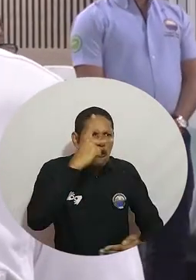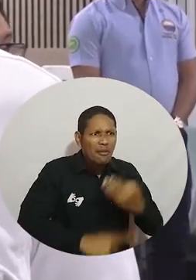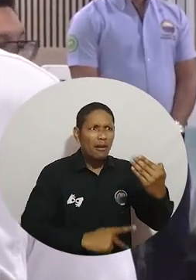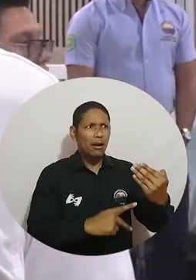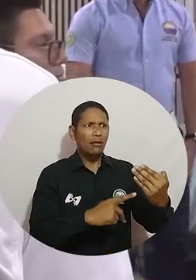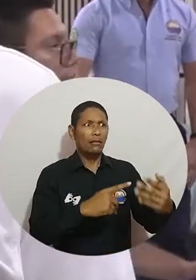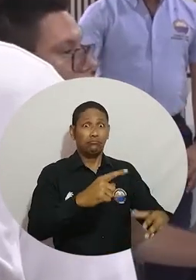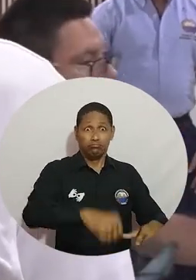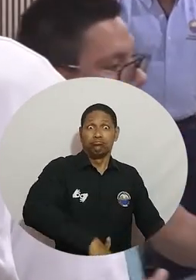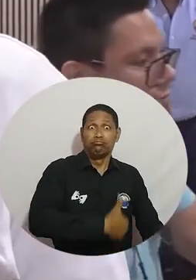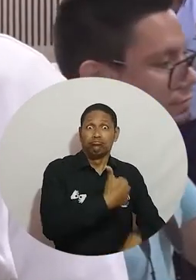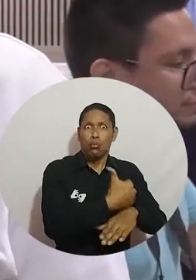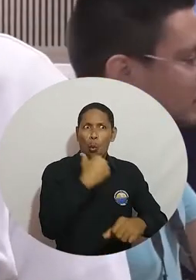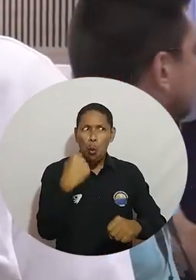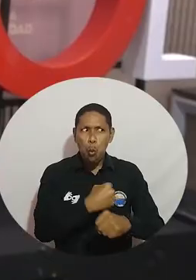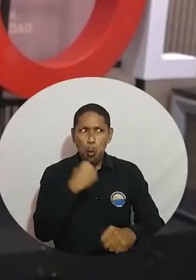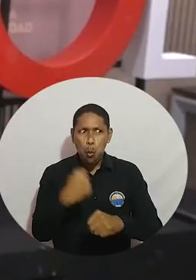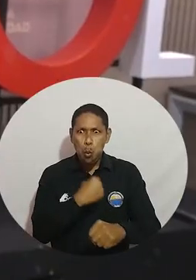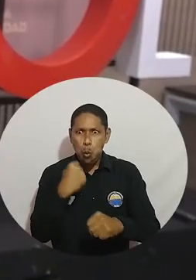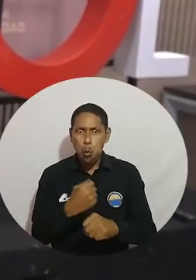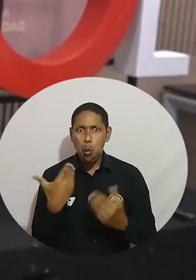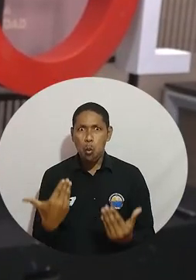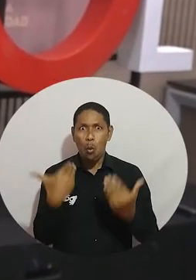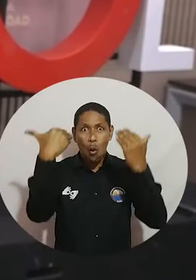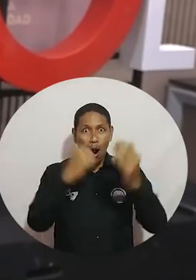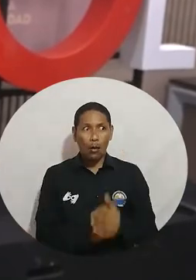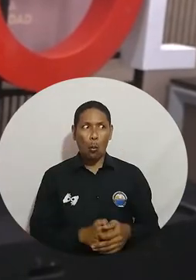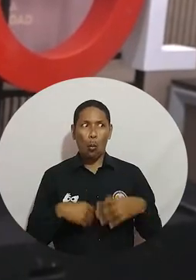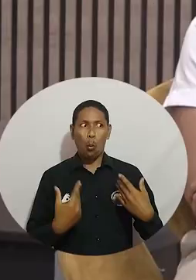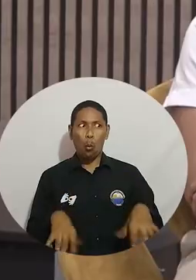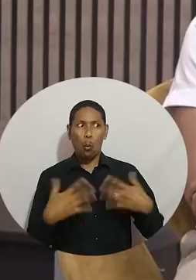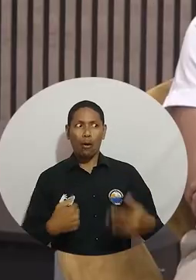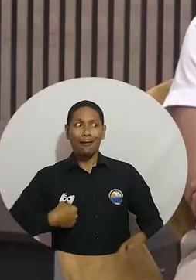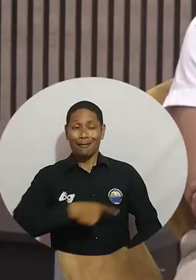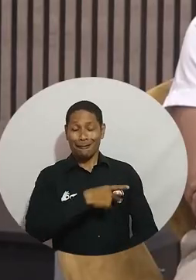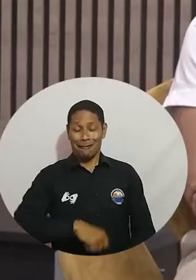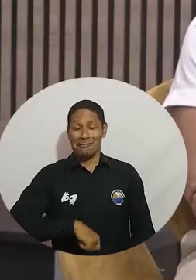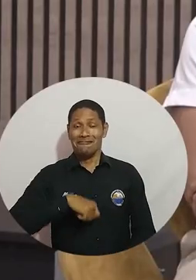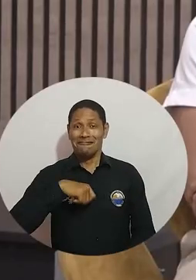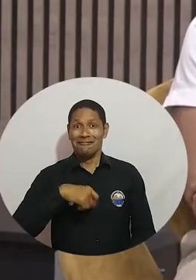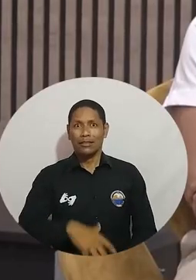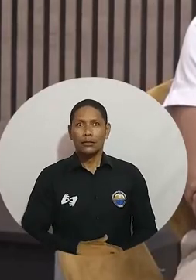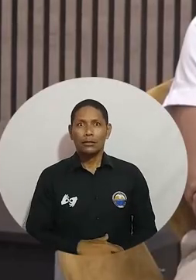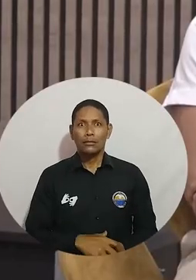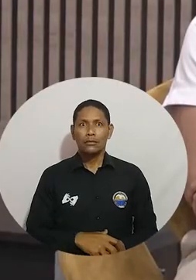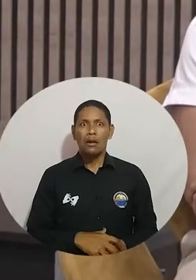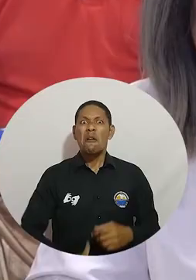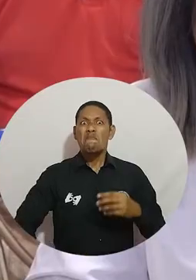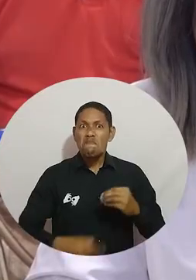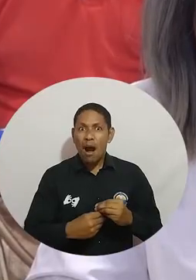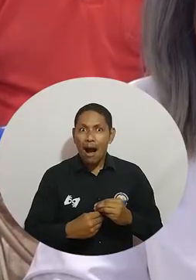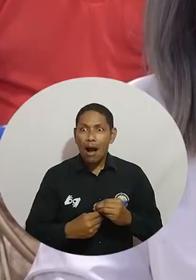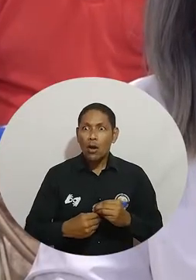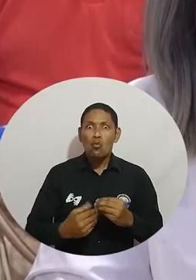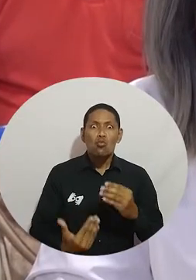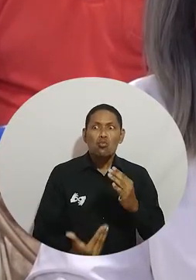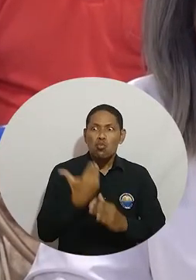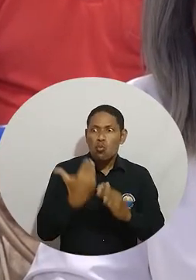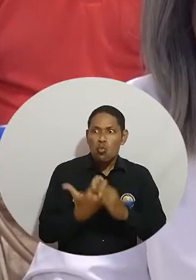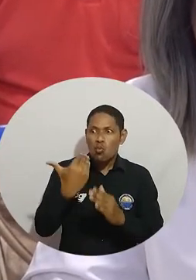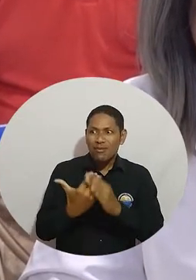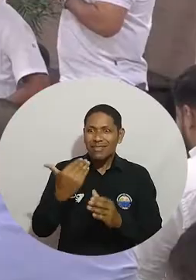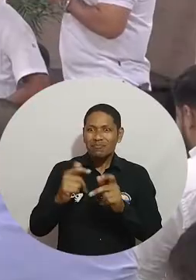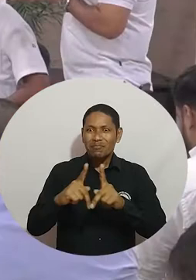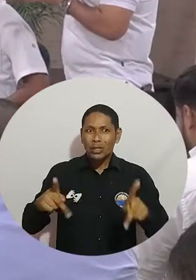todos sus proyectos. El rector ha hecho un trabajo maravilloso que definitivamente nos debe llenar de orgullo. Y sobre todo porque hay generación